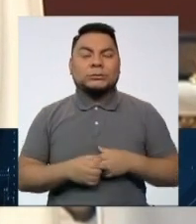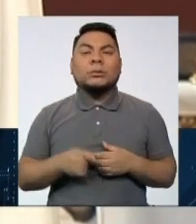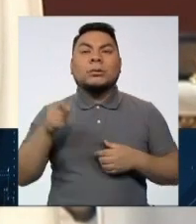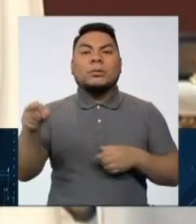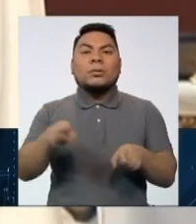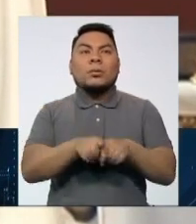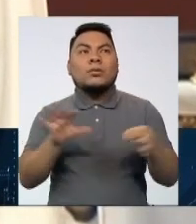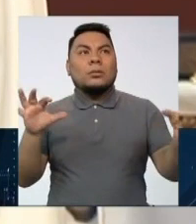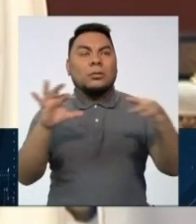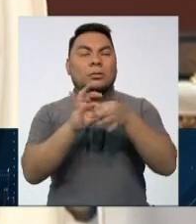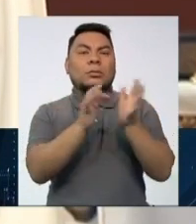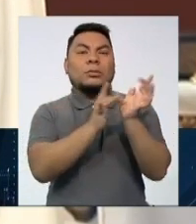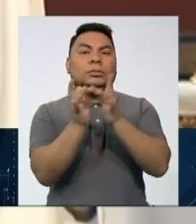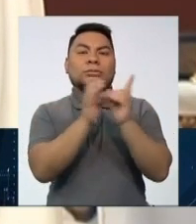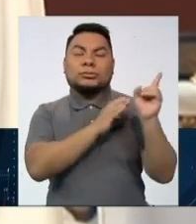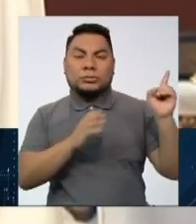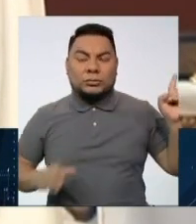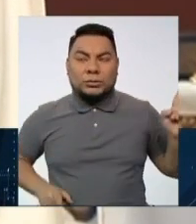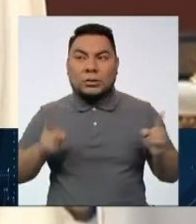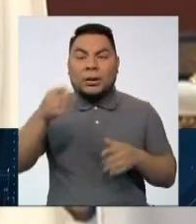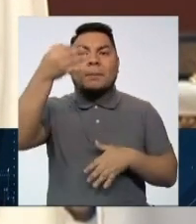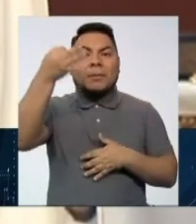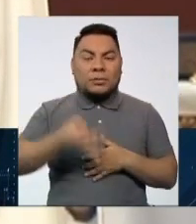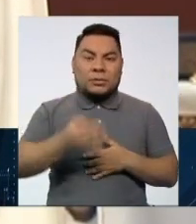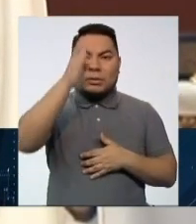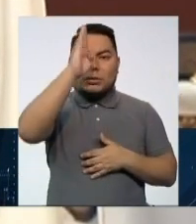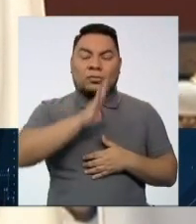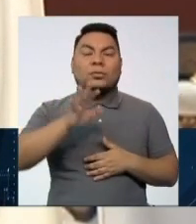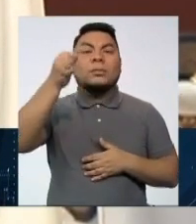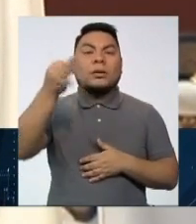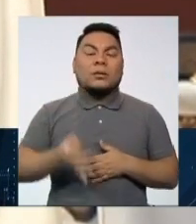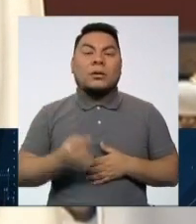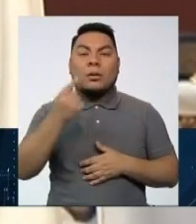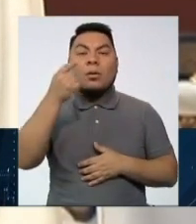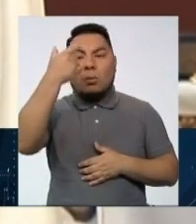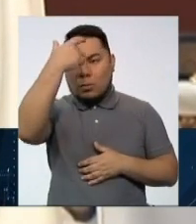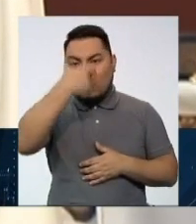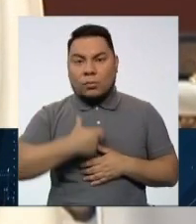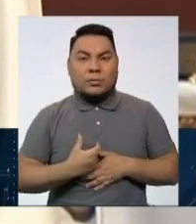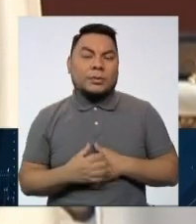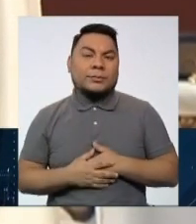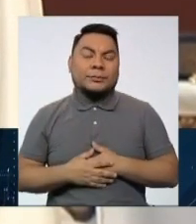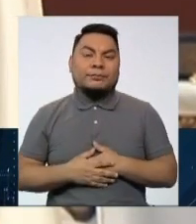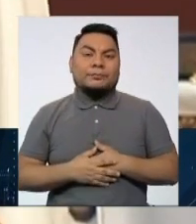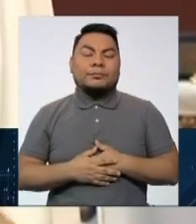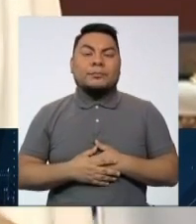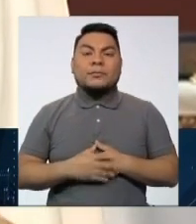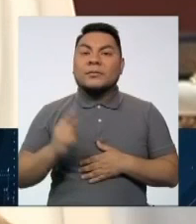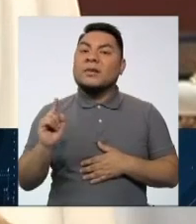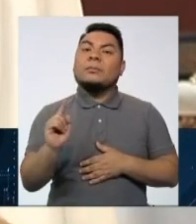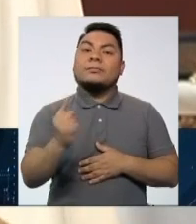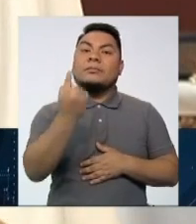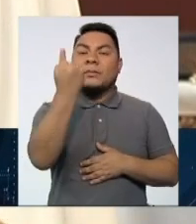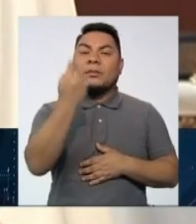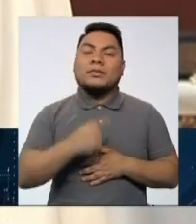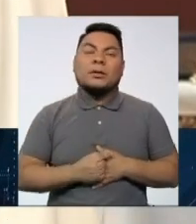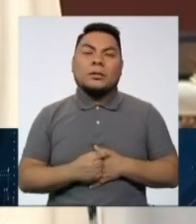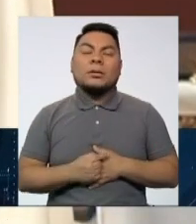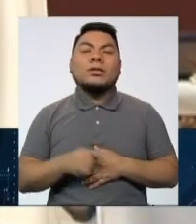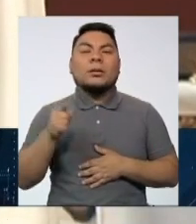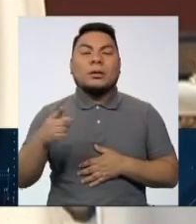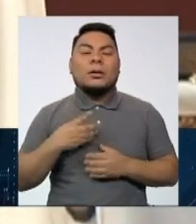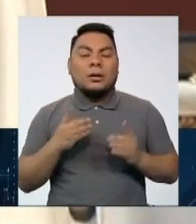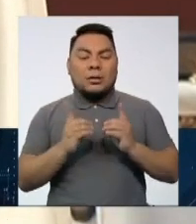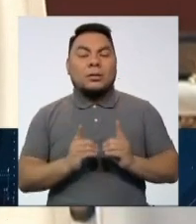de Jesucristo, verdadero Dios y verdadero hombre. En primer lugar, la